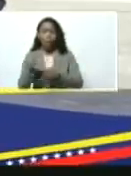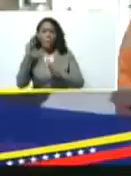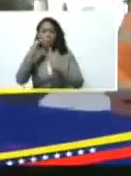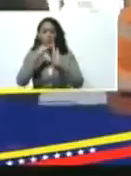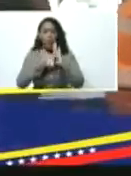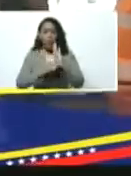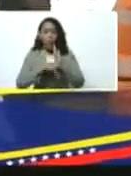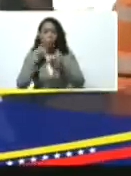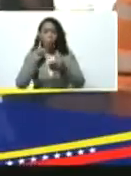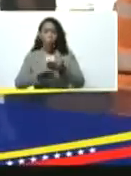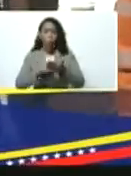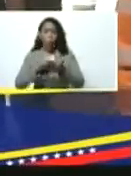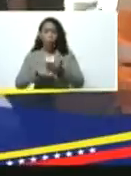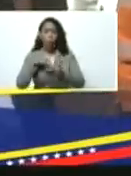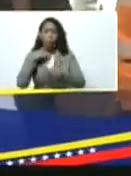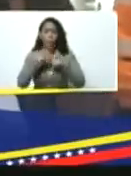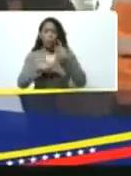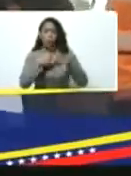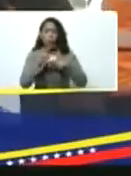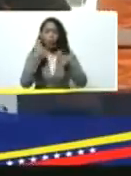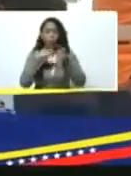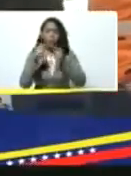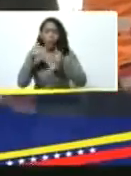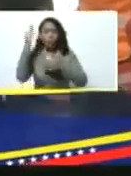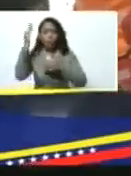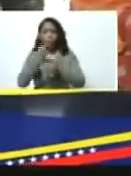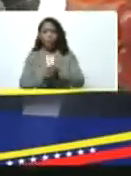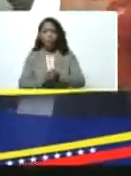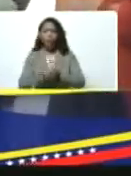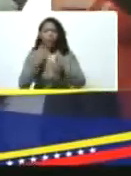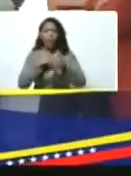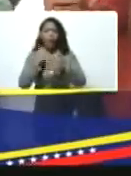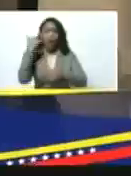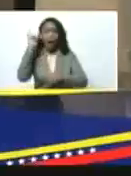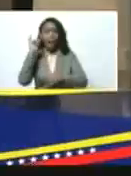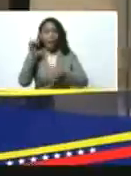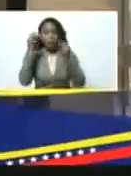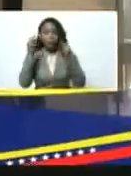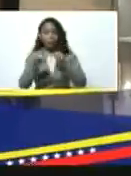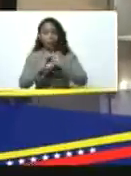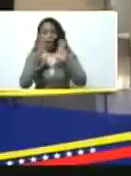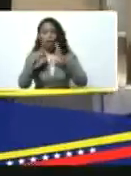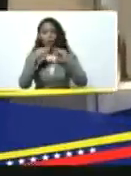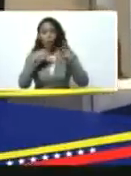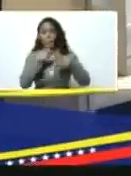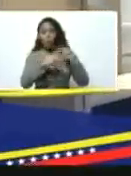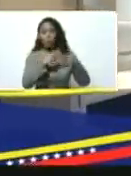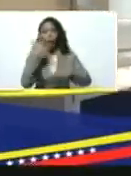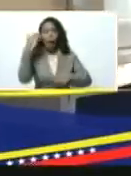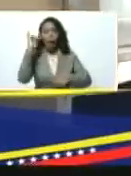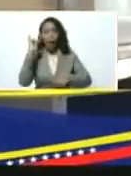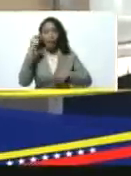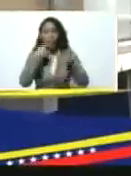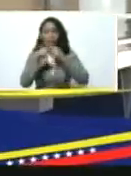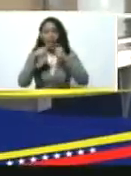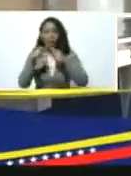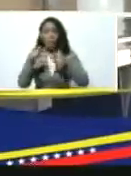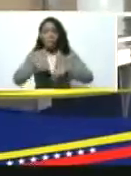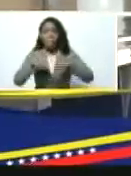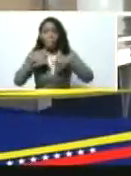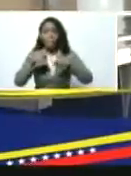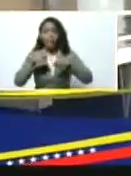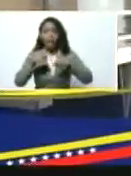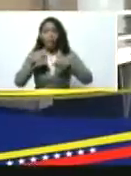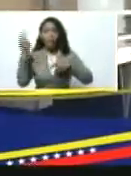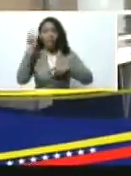de los costos en los procesos de exportación. Van a tener eficiencia en todos los procesos que implican exportar mercancías venezolanas